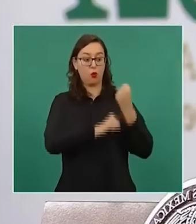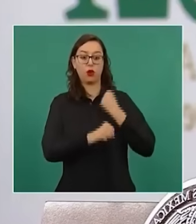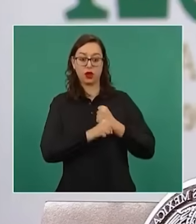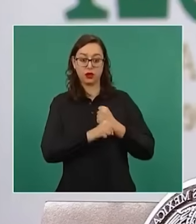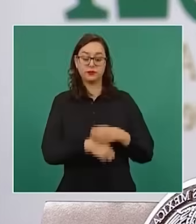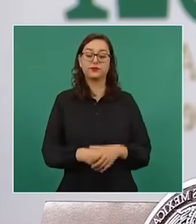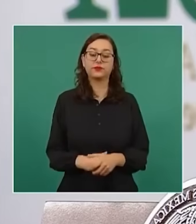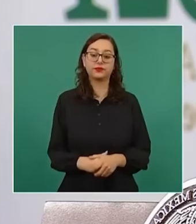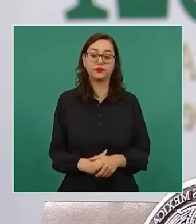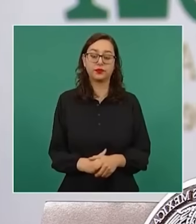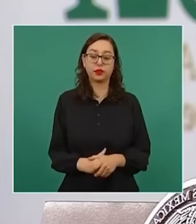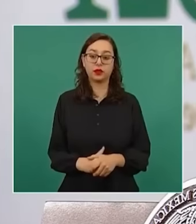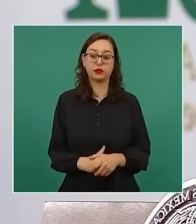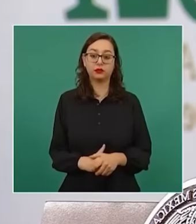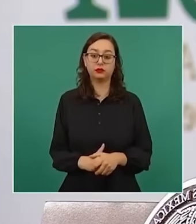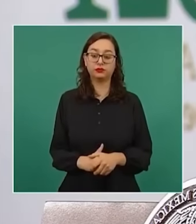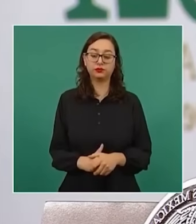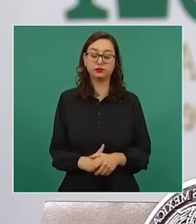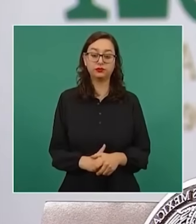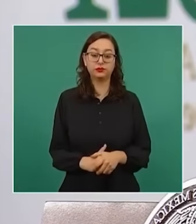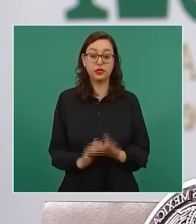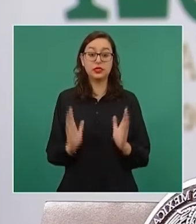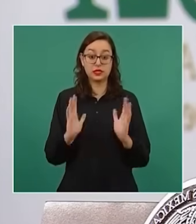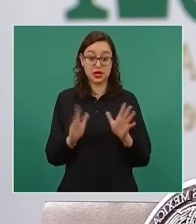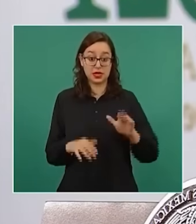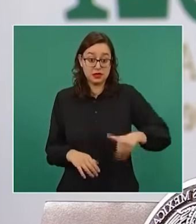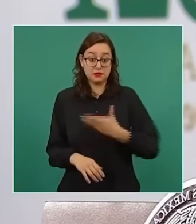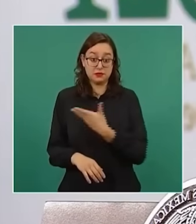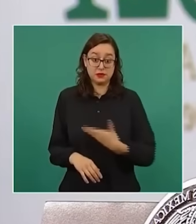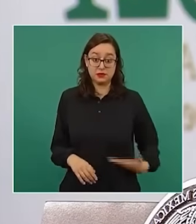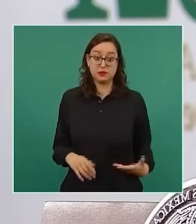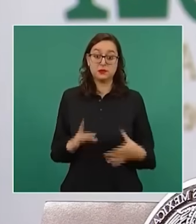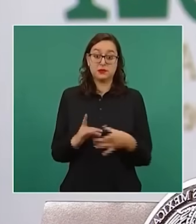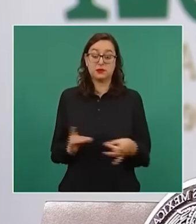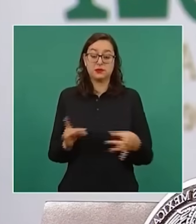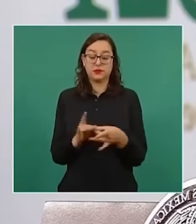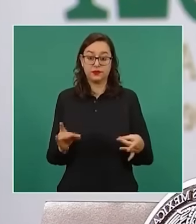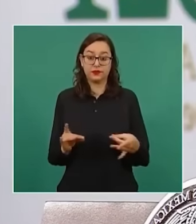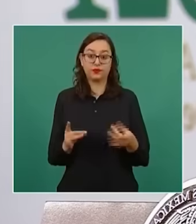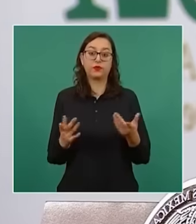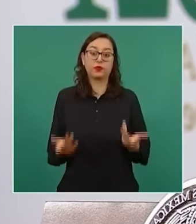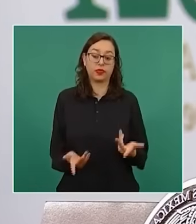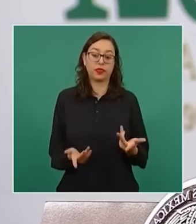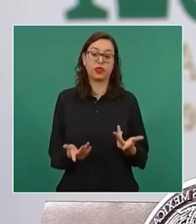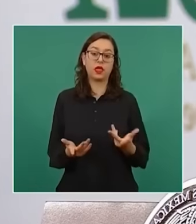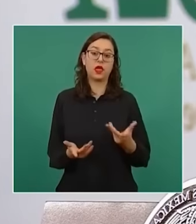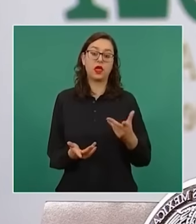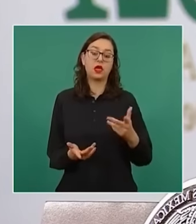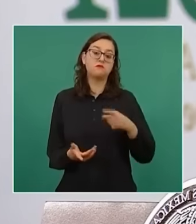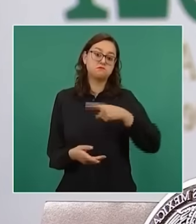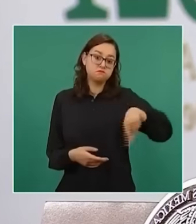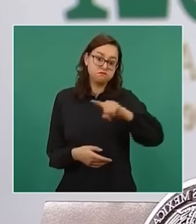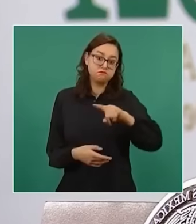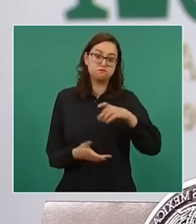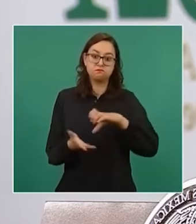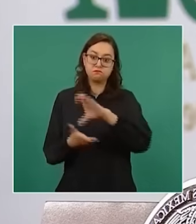la la que es la mera mera del Banco Central mexicano Victoria Rodríguez Ceja y tú vas a decir arón y eso a m qué Qué tiene